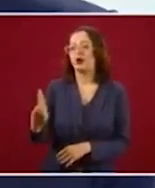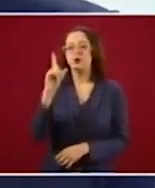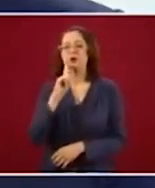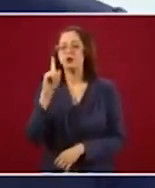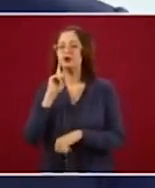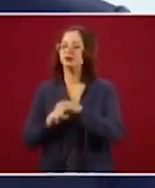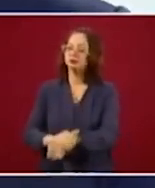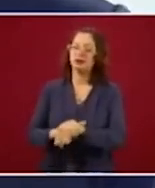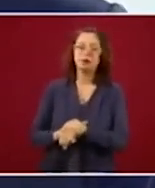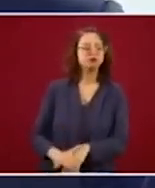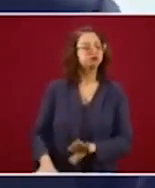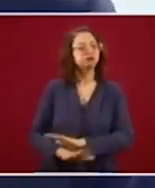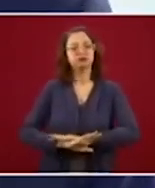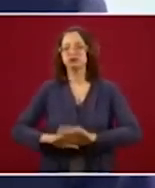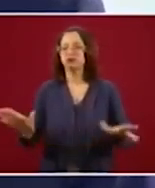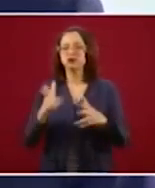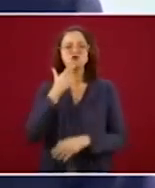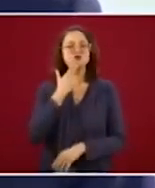qué